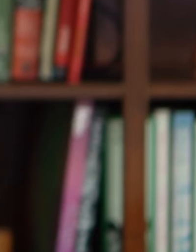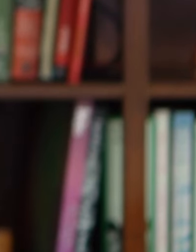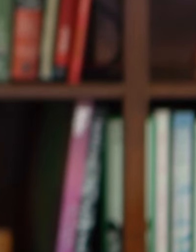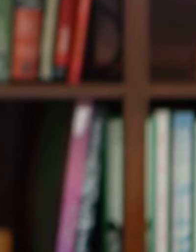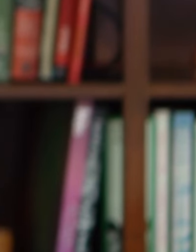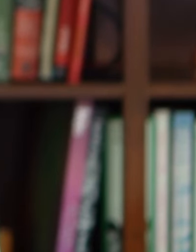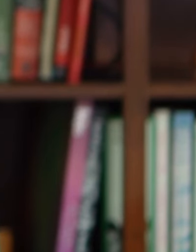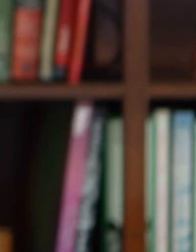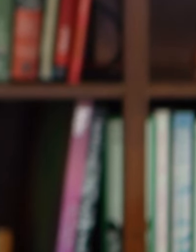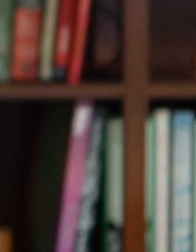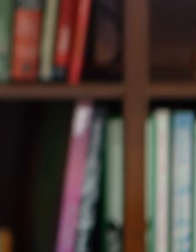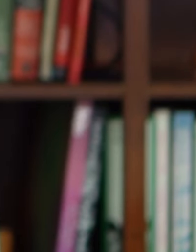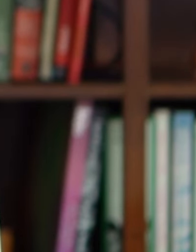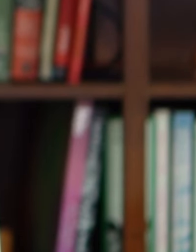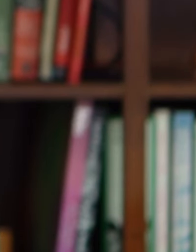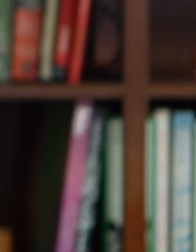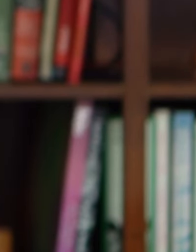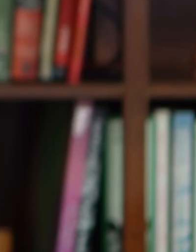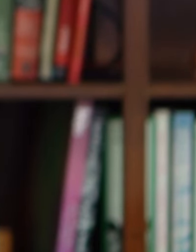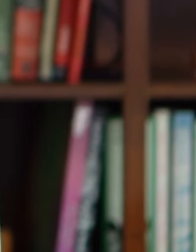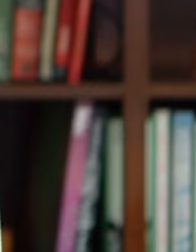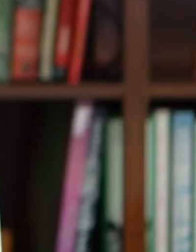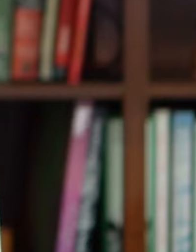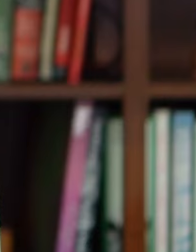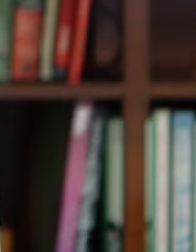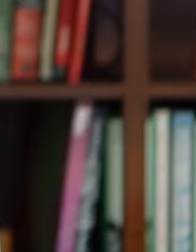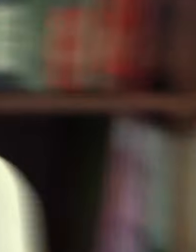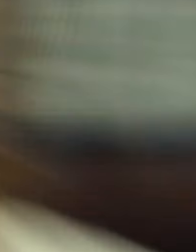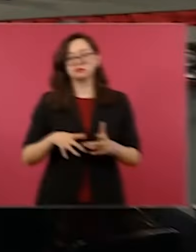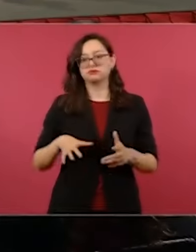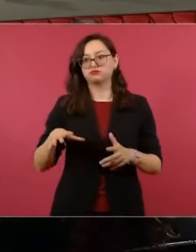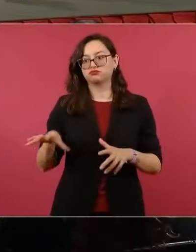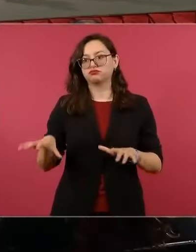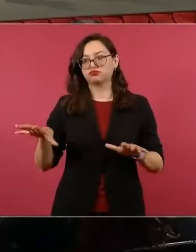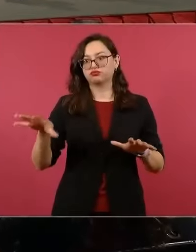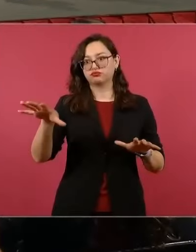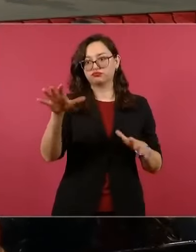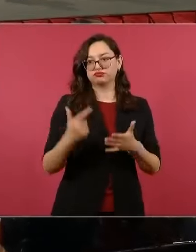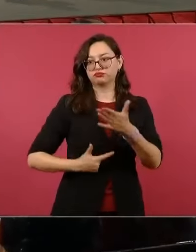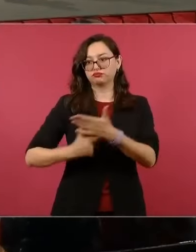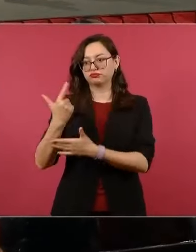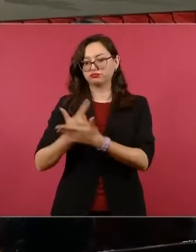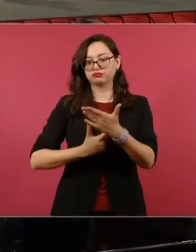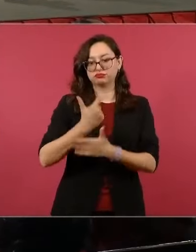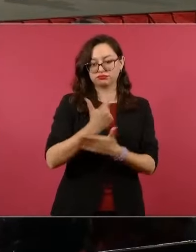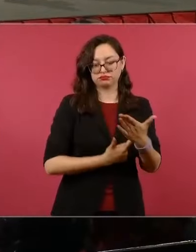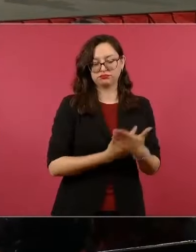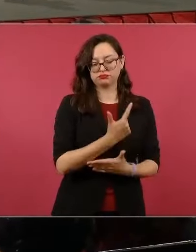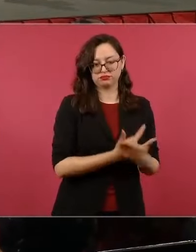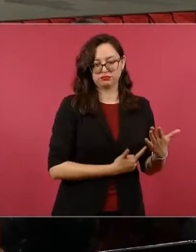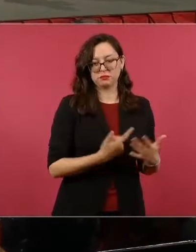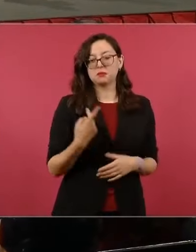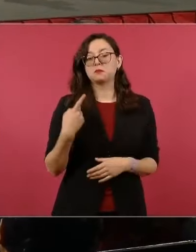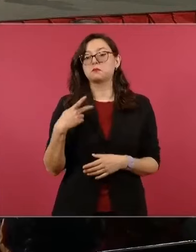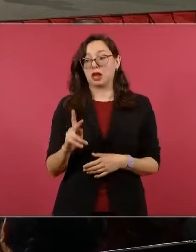una gráfica de lo que según morena y sus aliados sería la composición del próximo congreso aproximadamente esta sería la